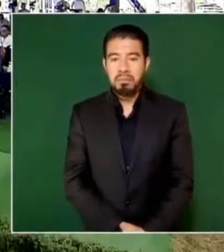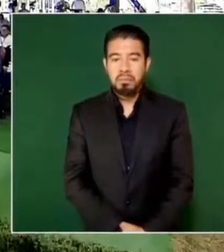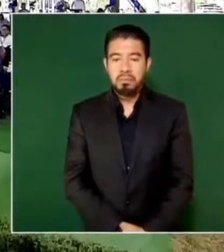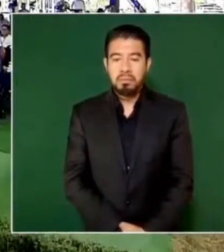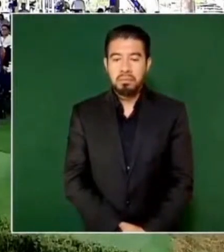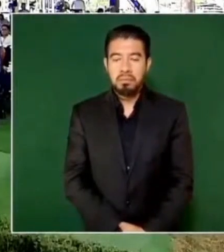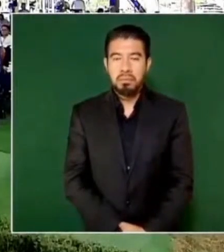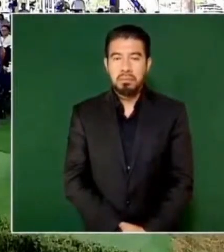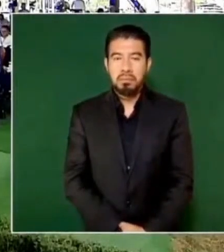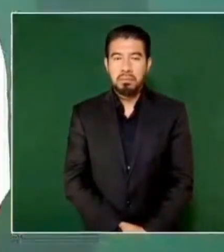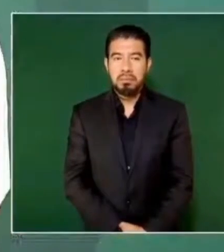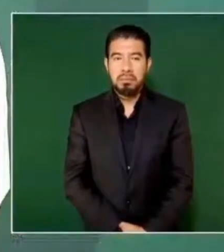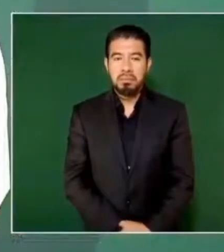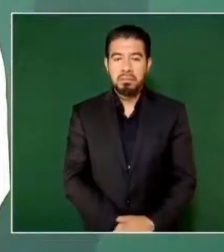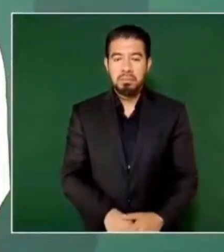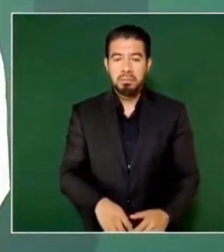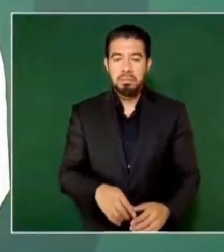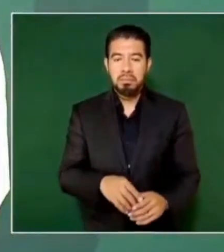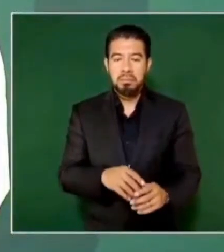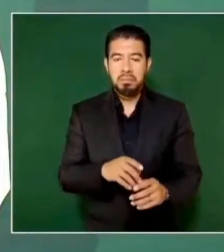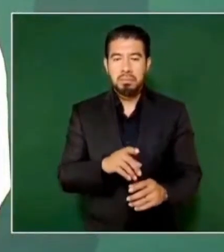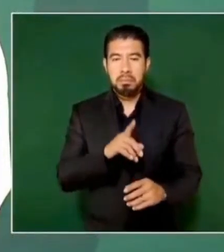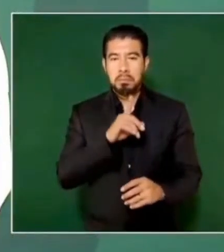Que callen como momia, ¿no?